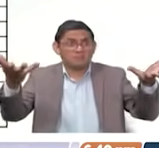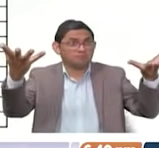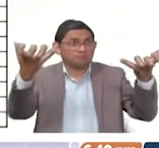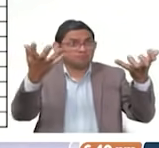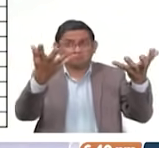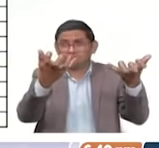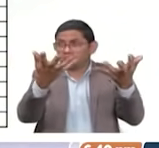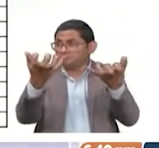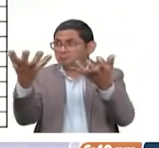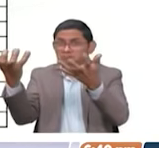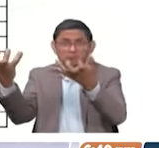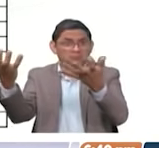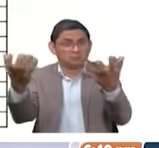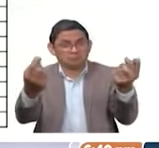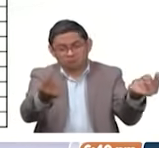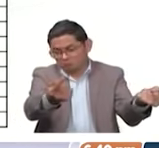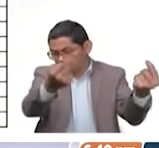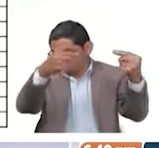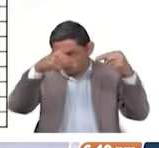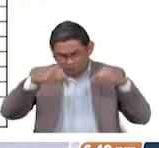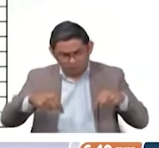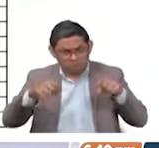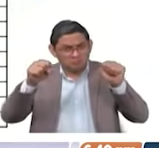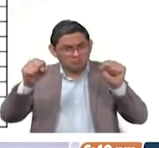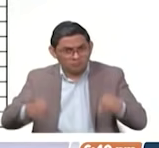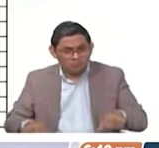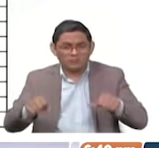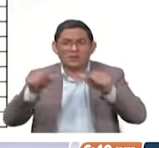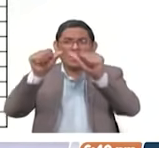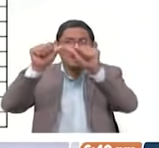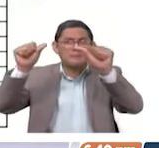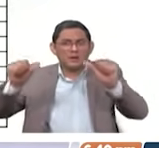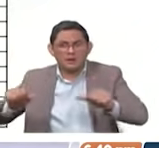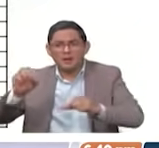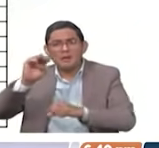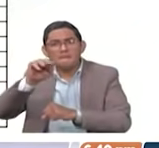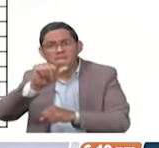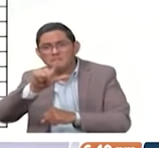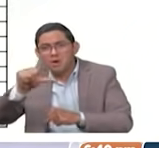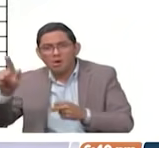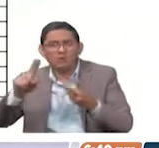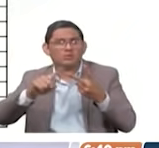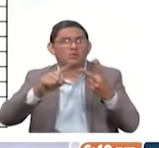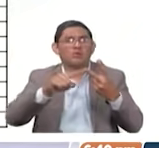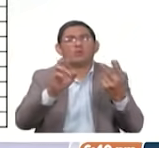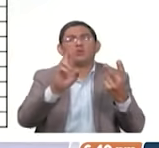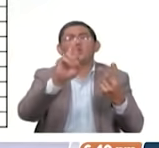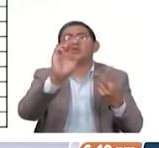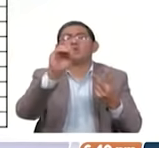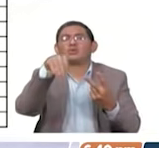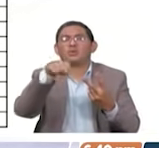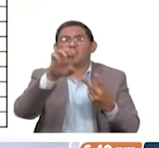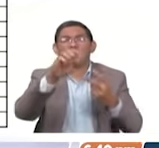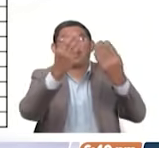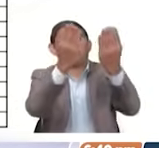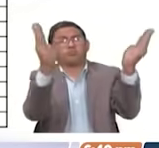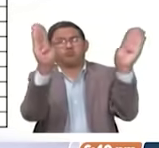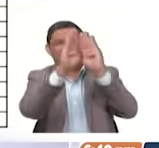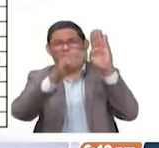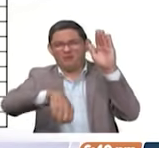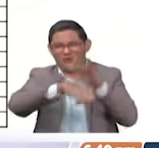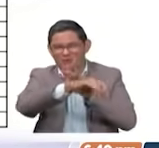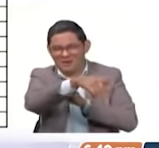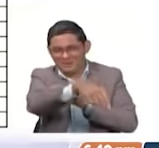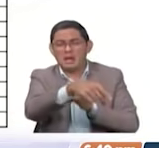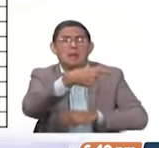todo el mundo puede acercarse a cualquiera de los moles al rommel fernández al vasco núñez oa cualquier punto a nivel nacional donde